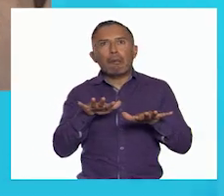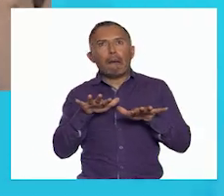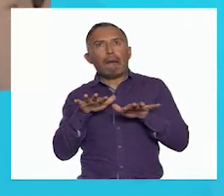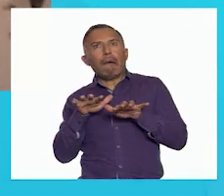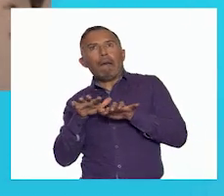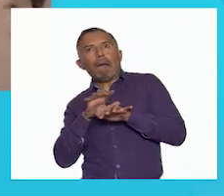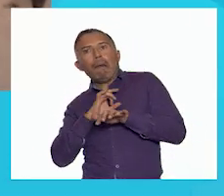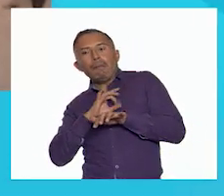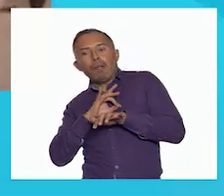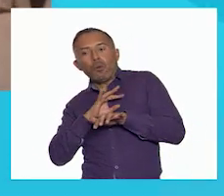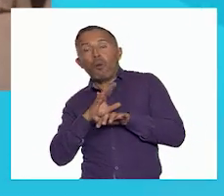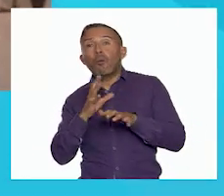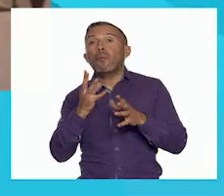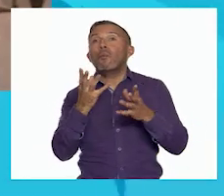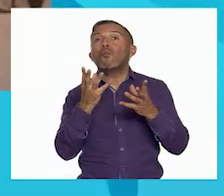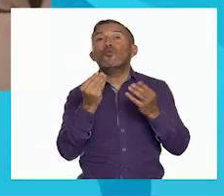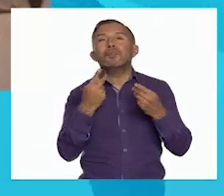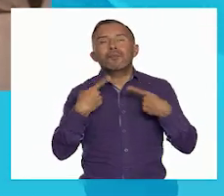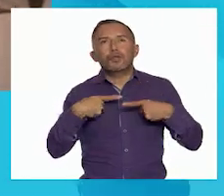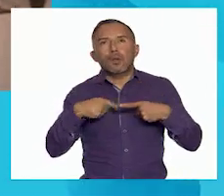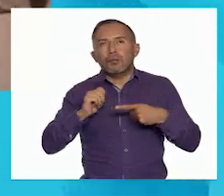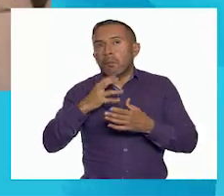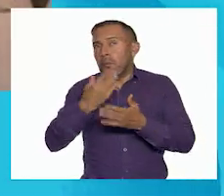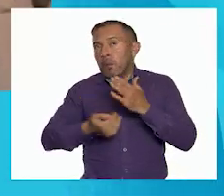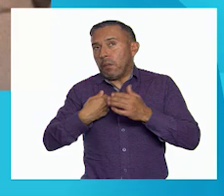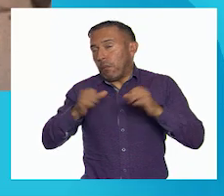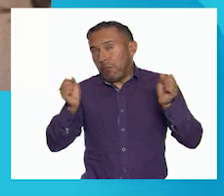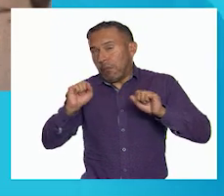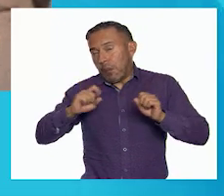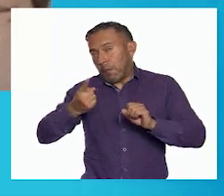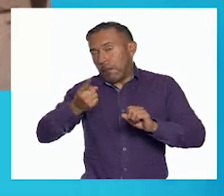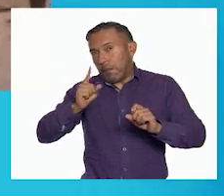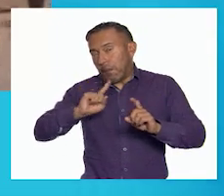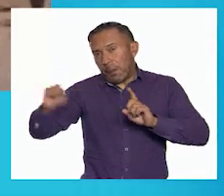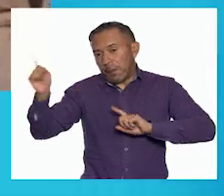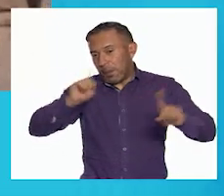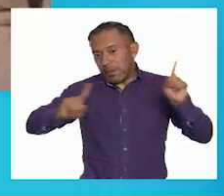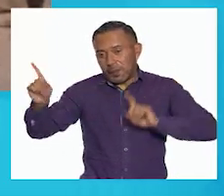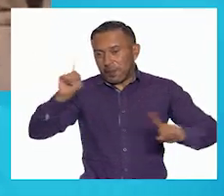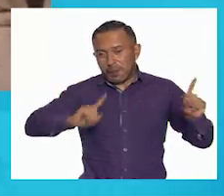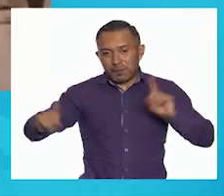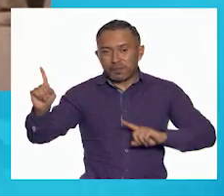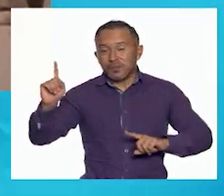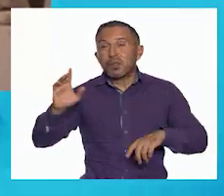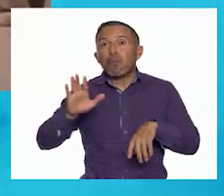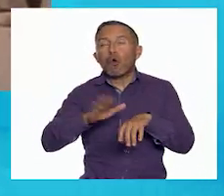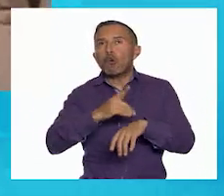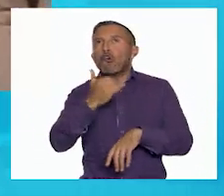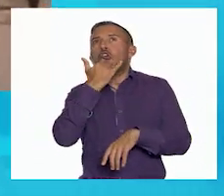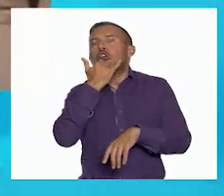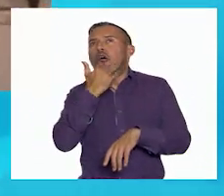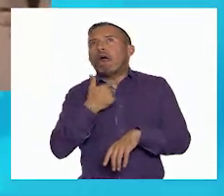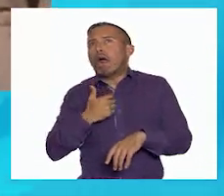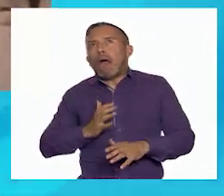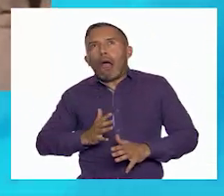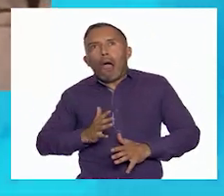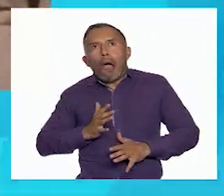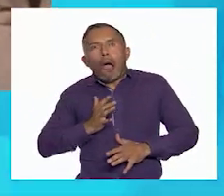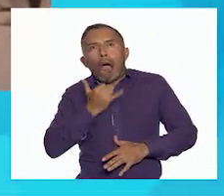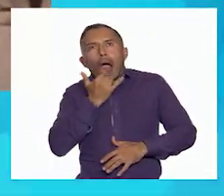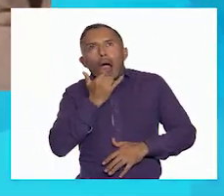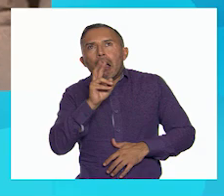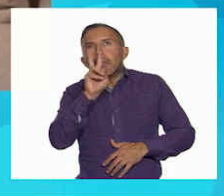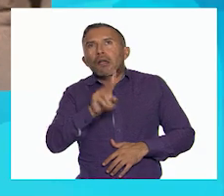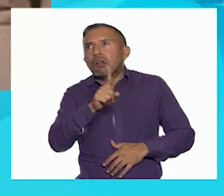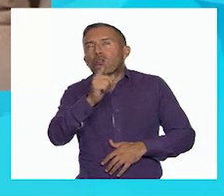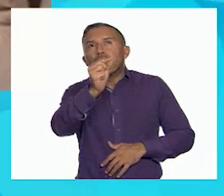incluso muchas personas se salían corriendo de los lugares donde se proyectaban porque pensaban que el tren se iba a salir de la